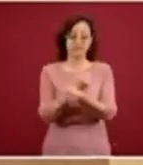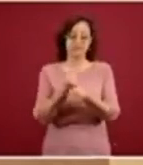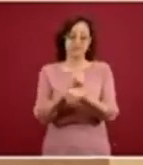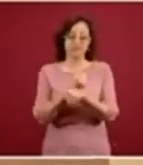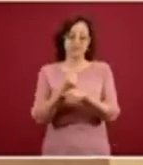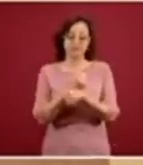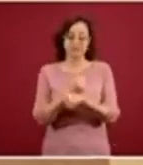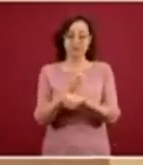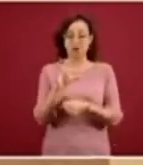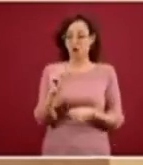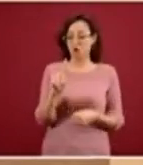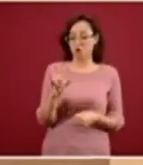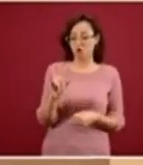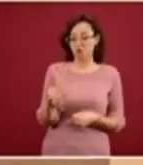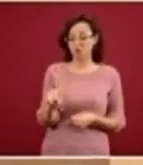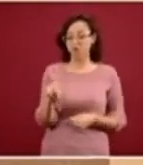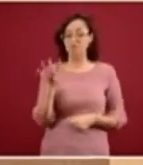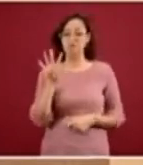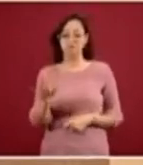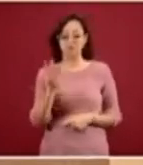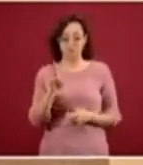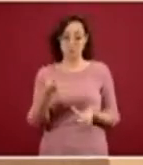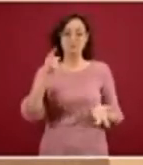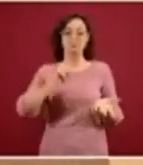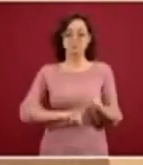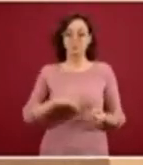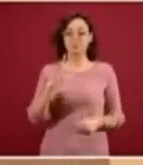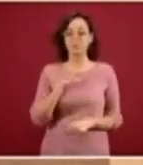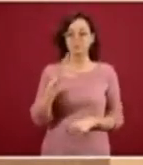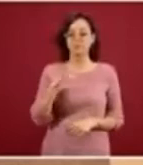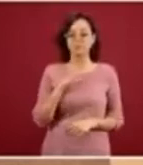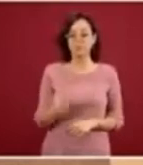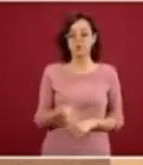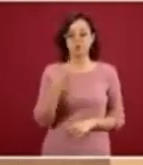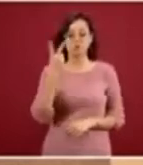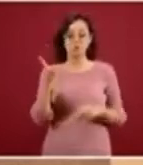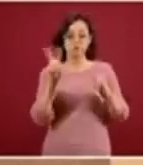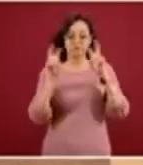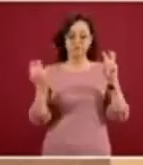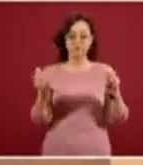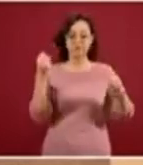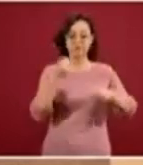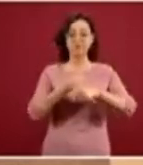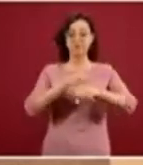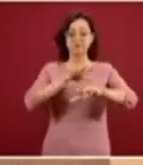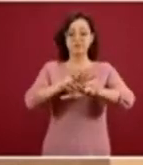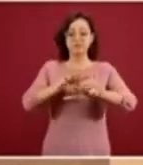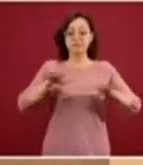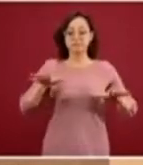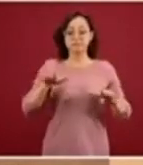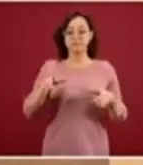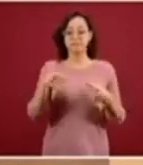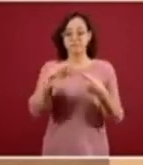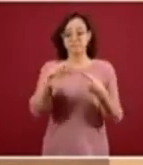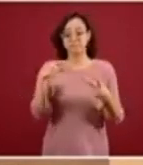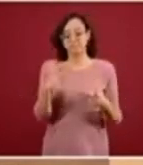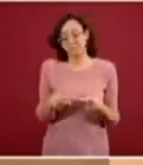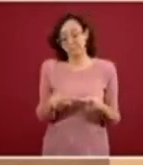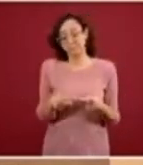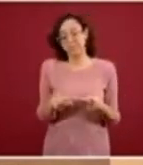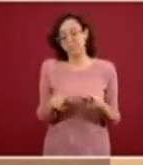lo referente a COVID-19. Y tenemos dos puntos de impacto y dos puntos que es mi